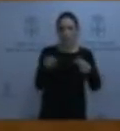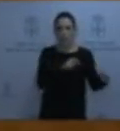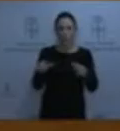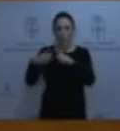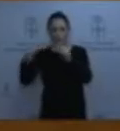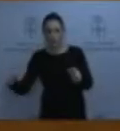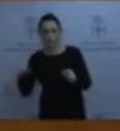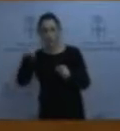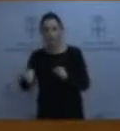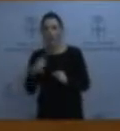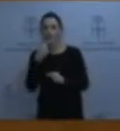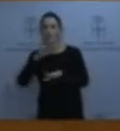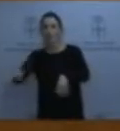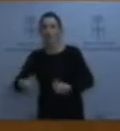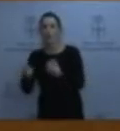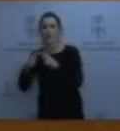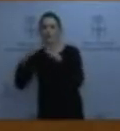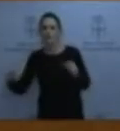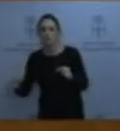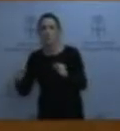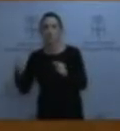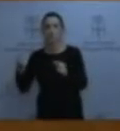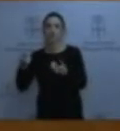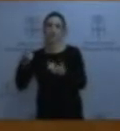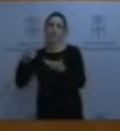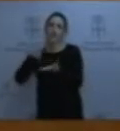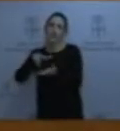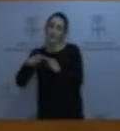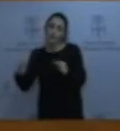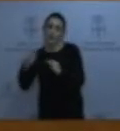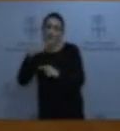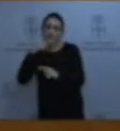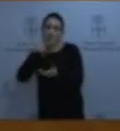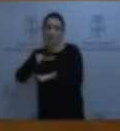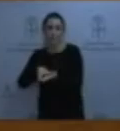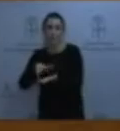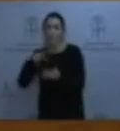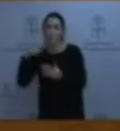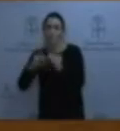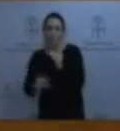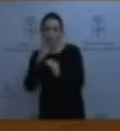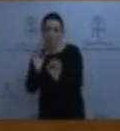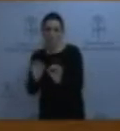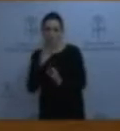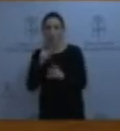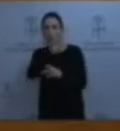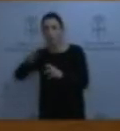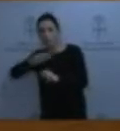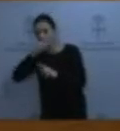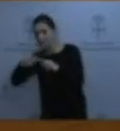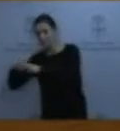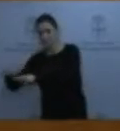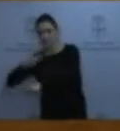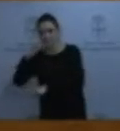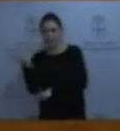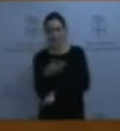avilesinos somos los asturianos que menos hablamos la lengua de nuestro país, por poner un ejemplo. Los descendientes de los arijanos, venidos a Asturias con el